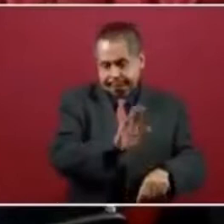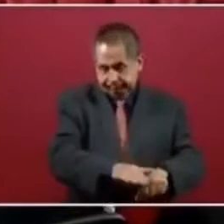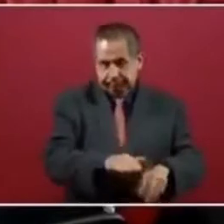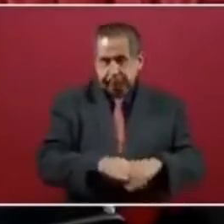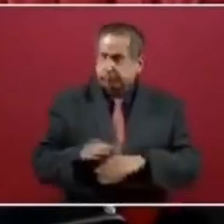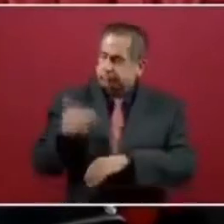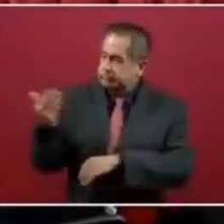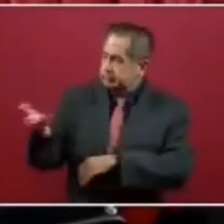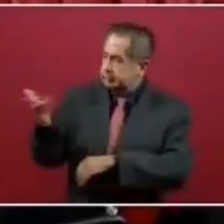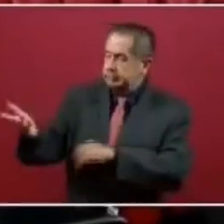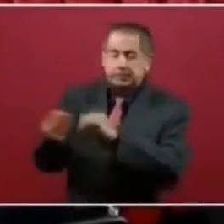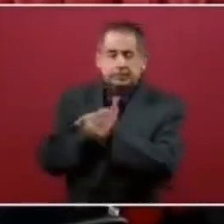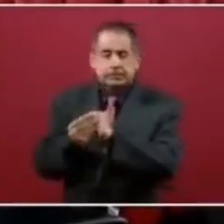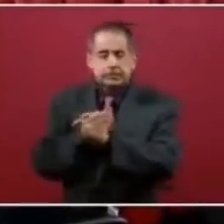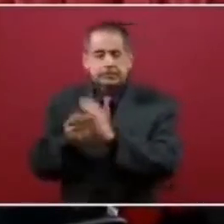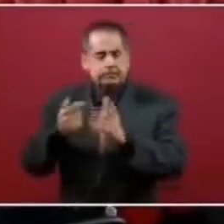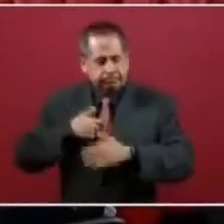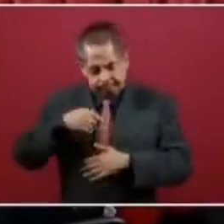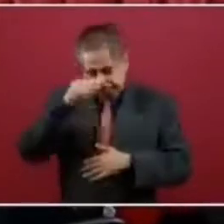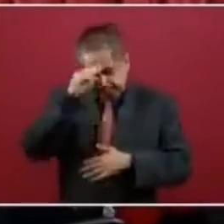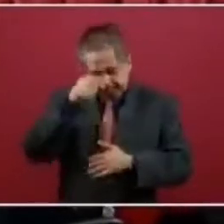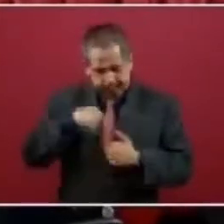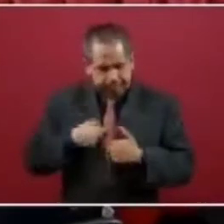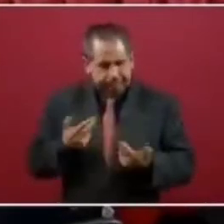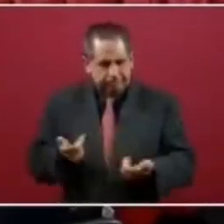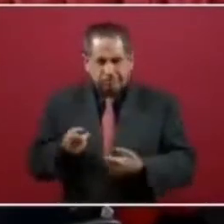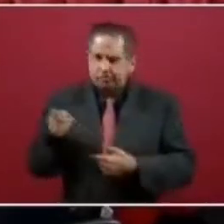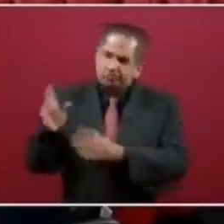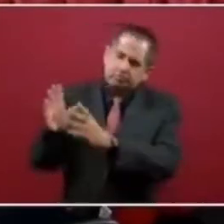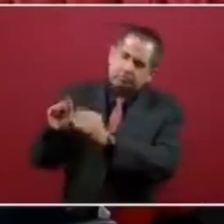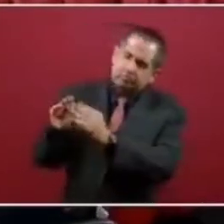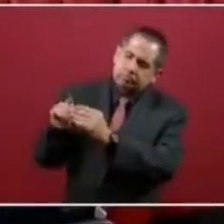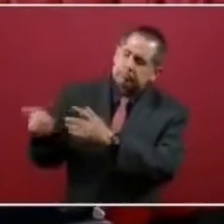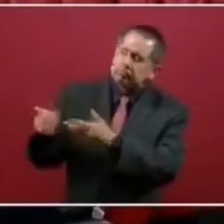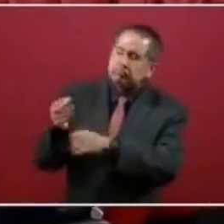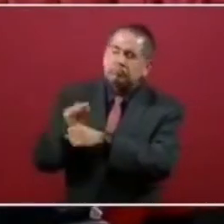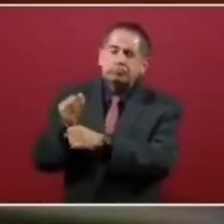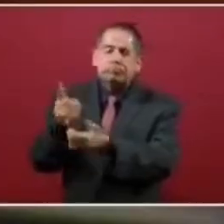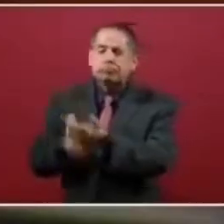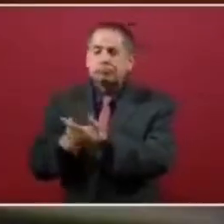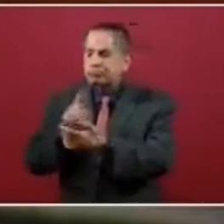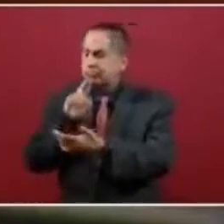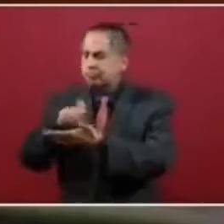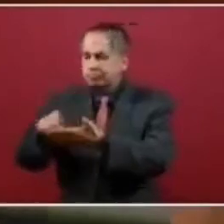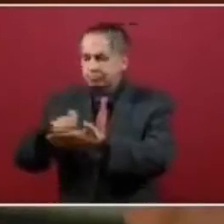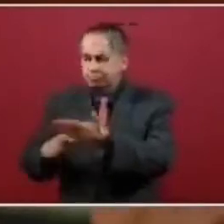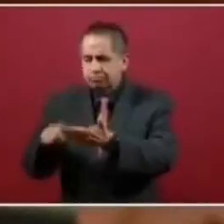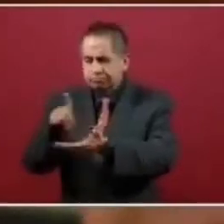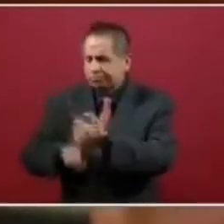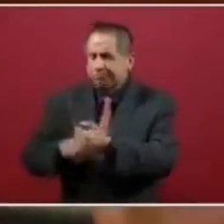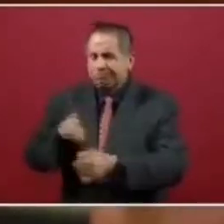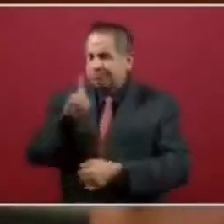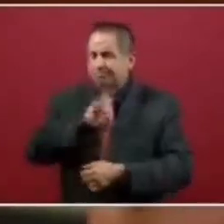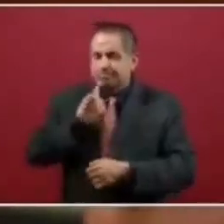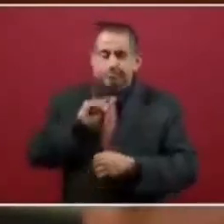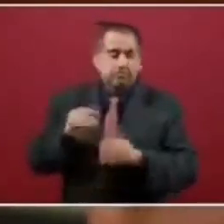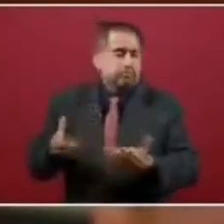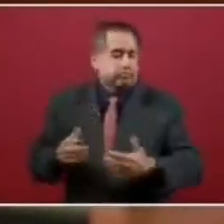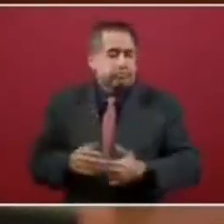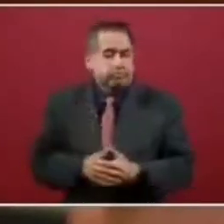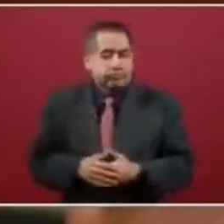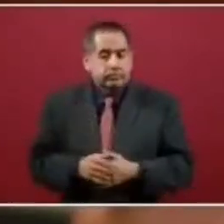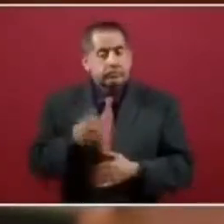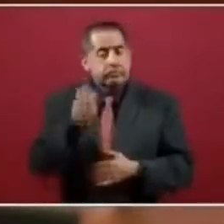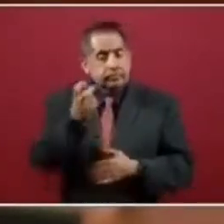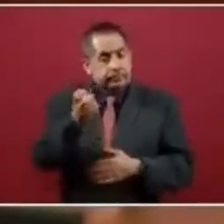ignoran. Entonces pienso, ¿qué pueden estar diciendo en este reporte? Muchas mentiras.